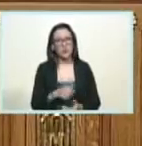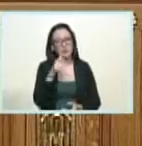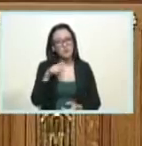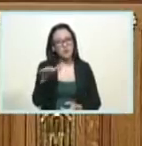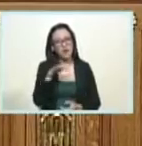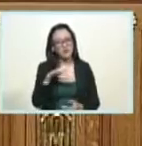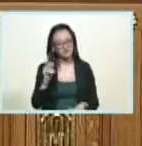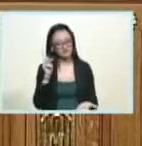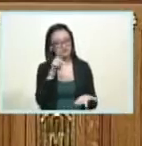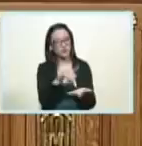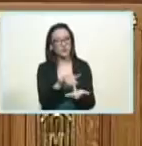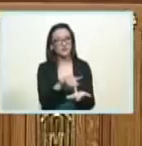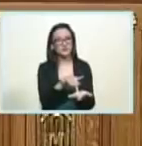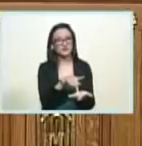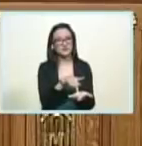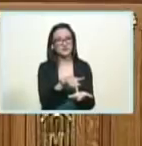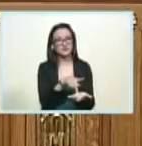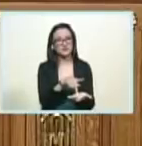pueblo acudió.